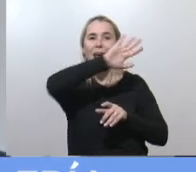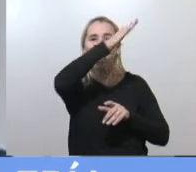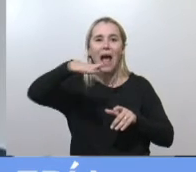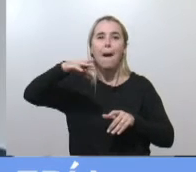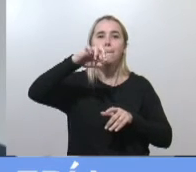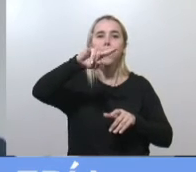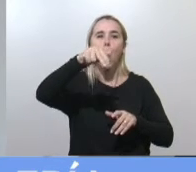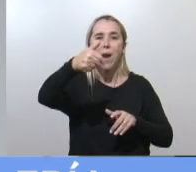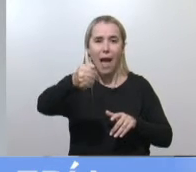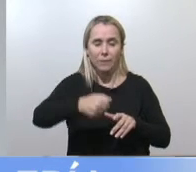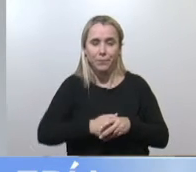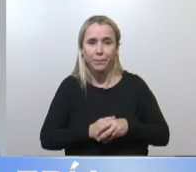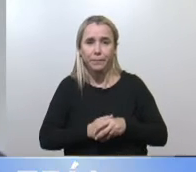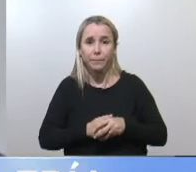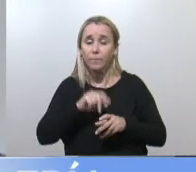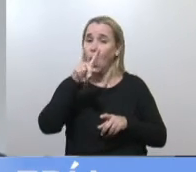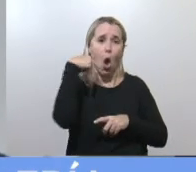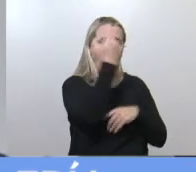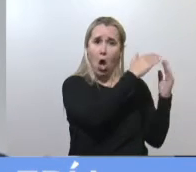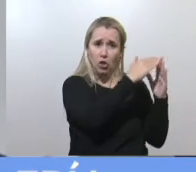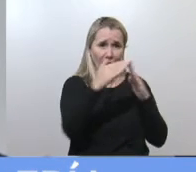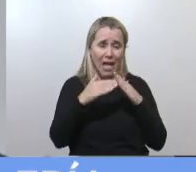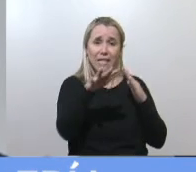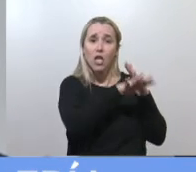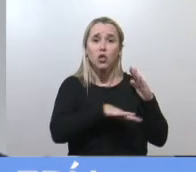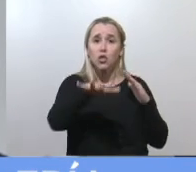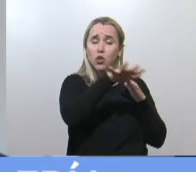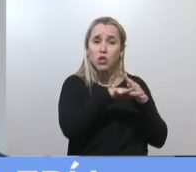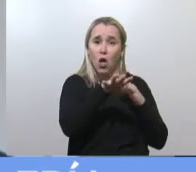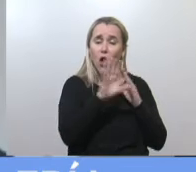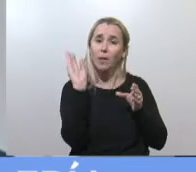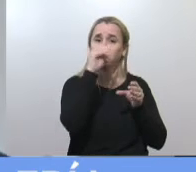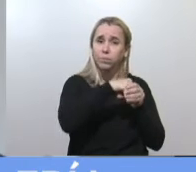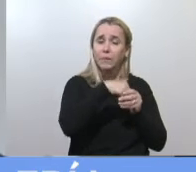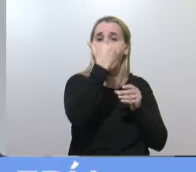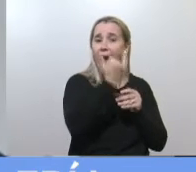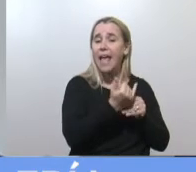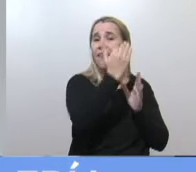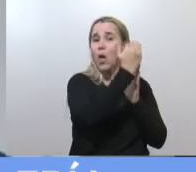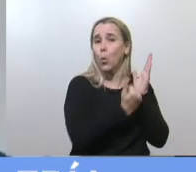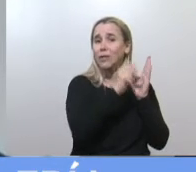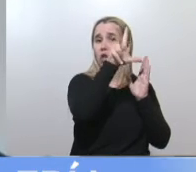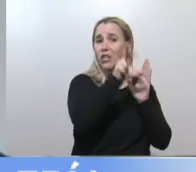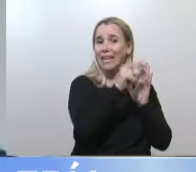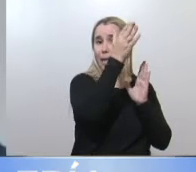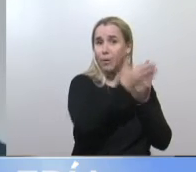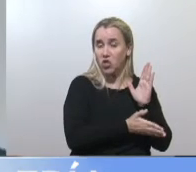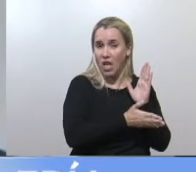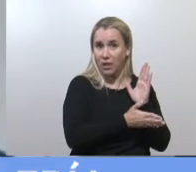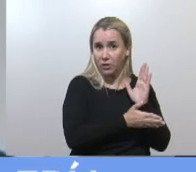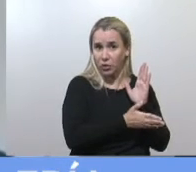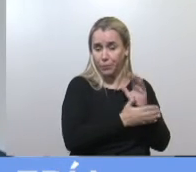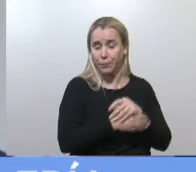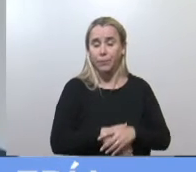El resto de los hogares emplazados en las zonas que se incorporan gozarán de un descuento del 30% en